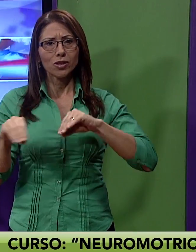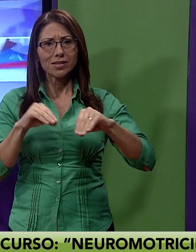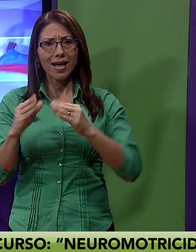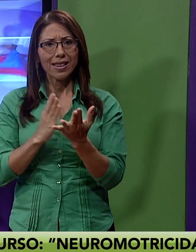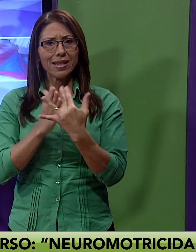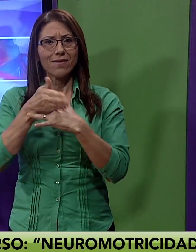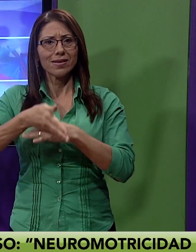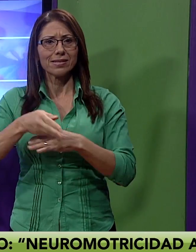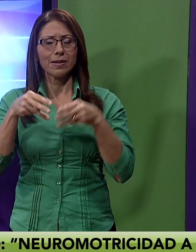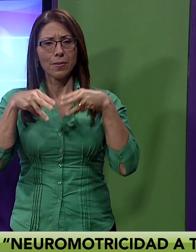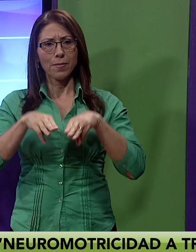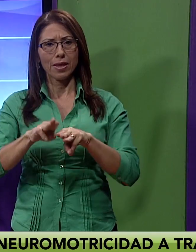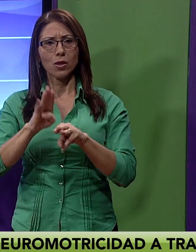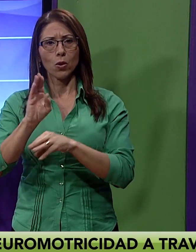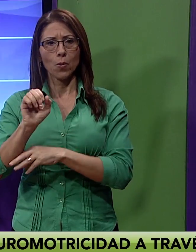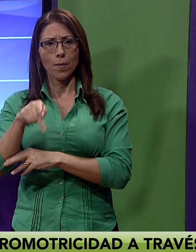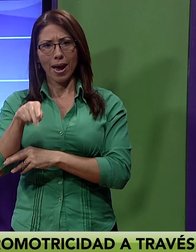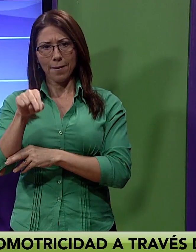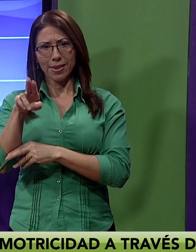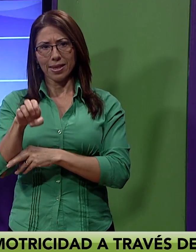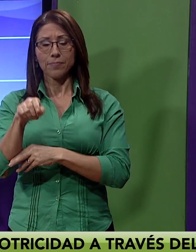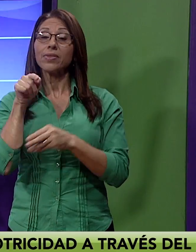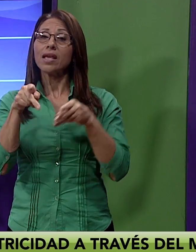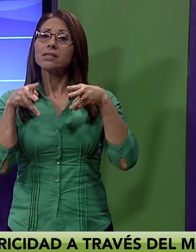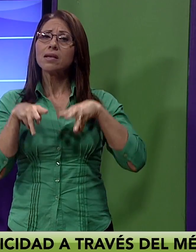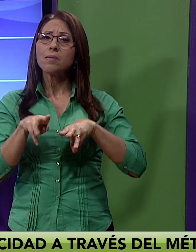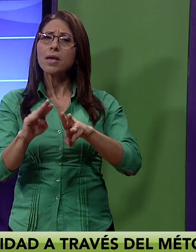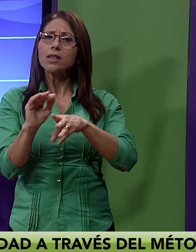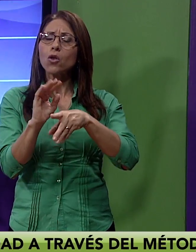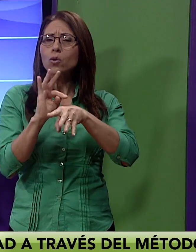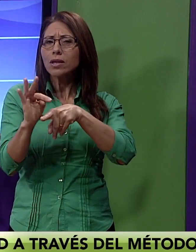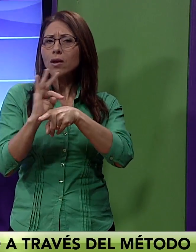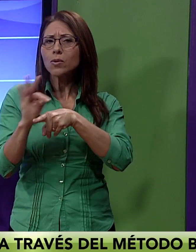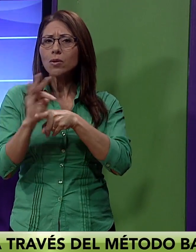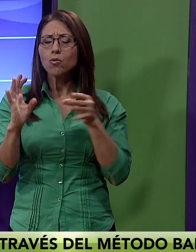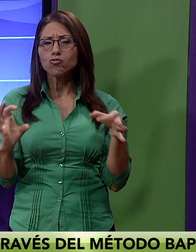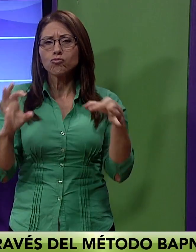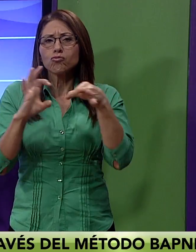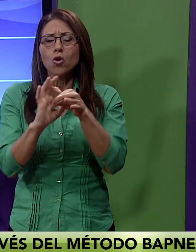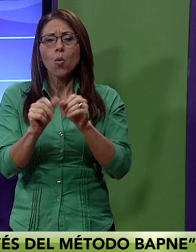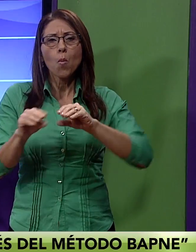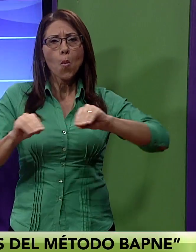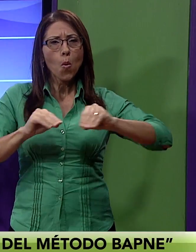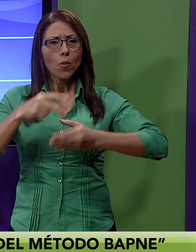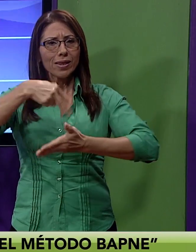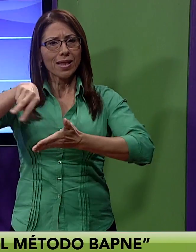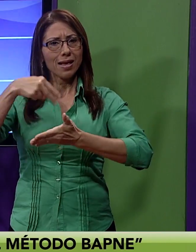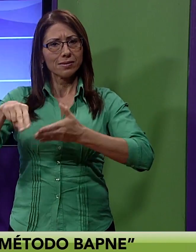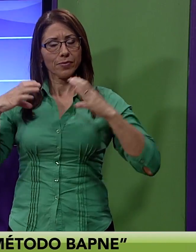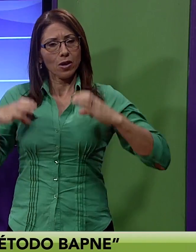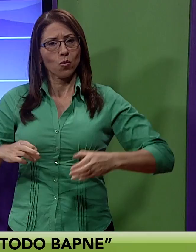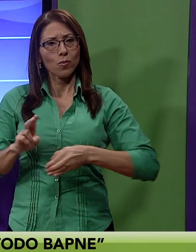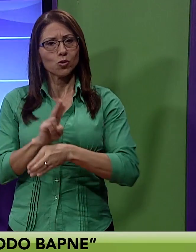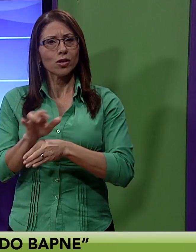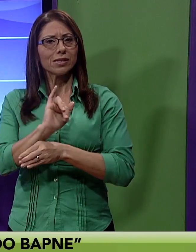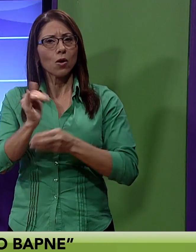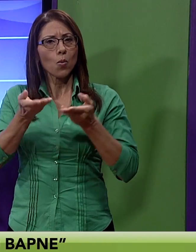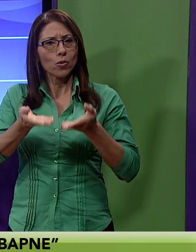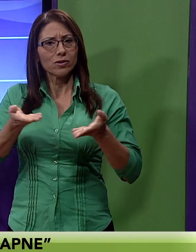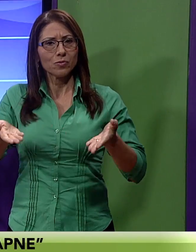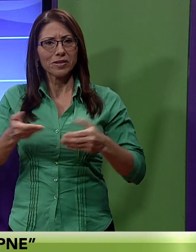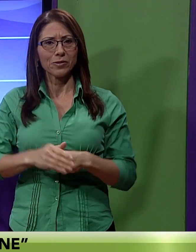método VAPNE. Este es un método terapéutico ligado al movimiento y la danza, donde el cuerpo es utilizado como un